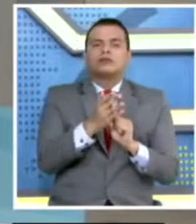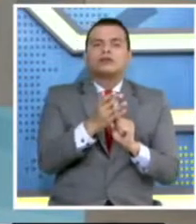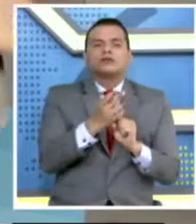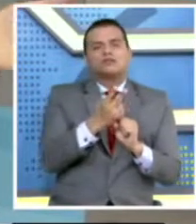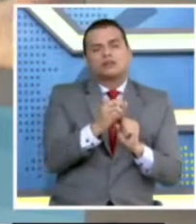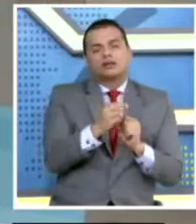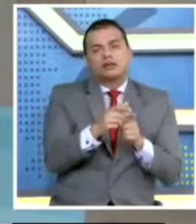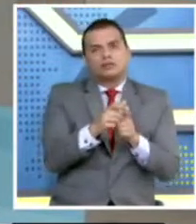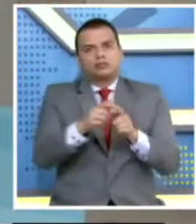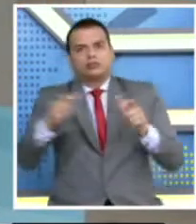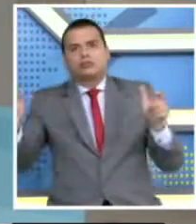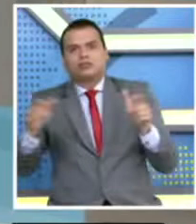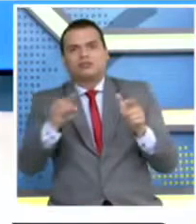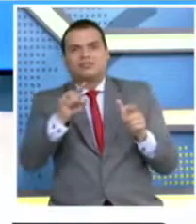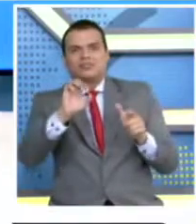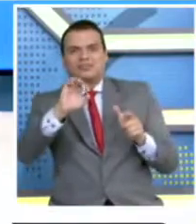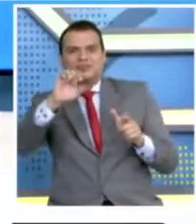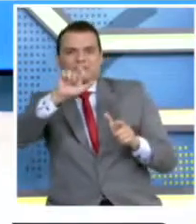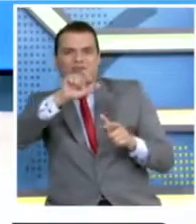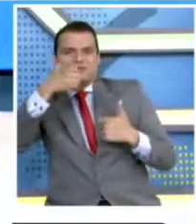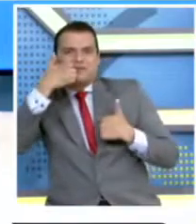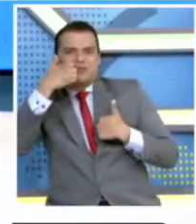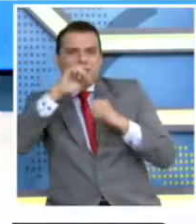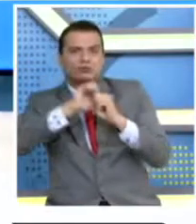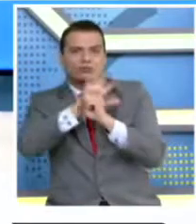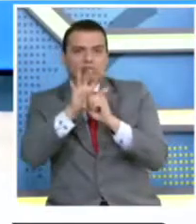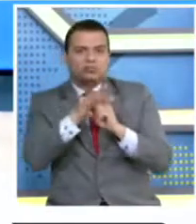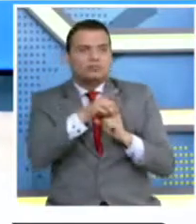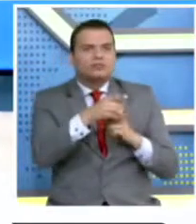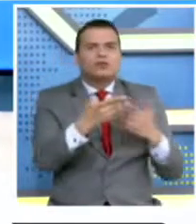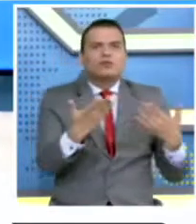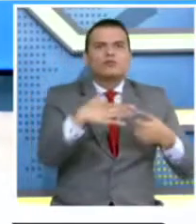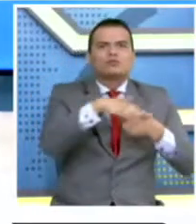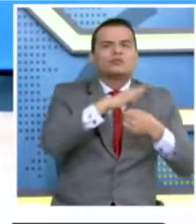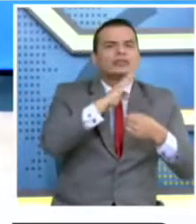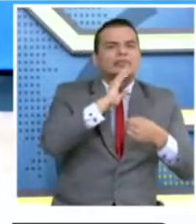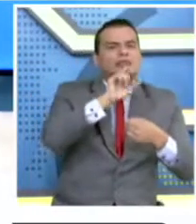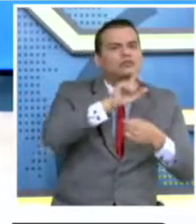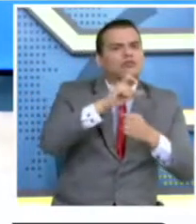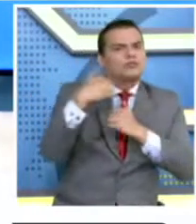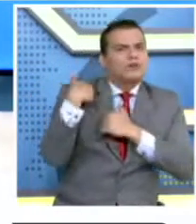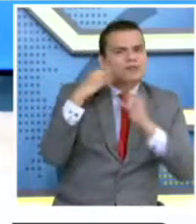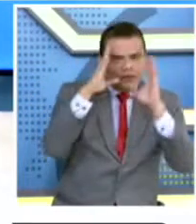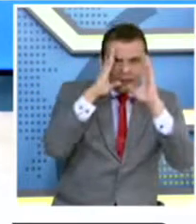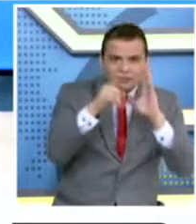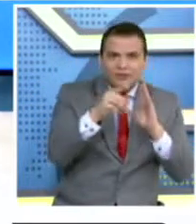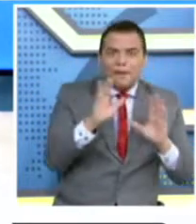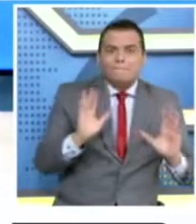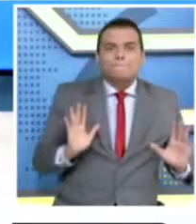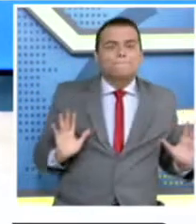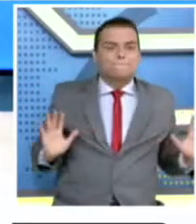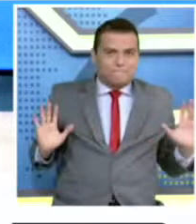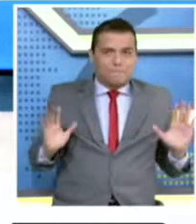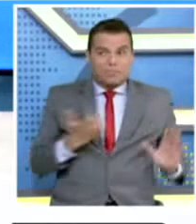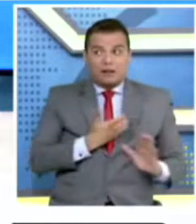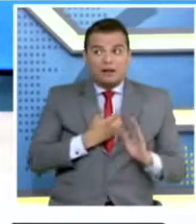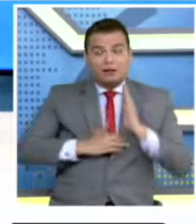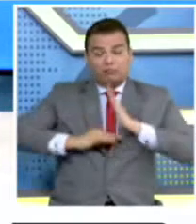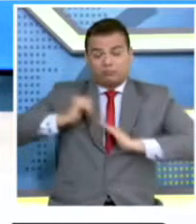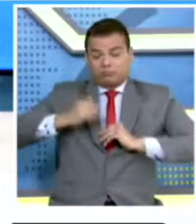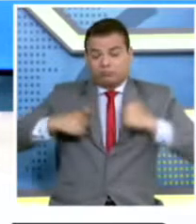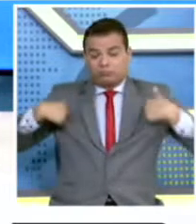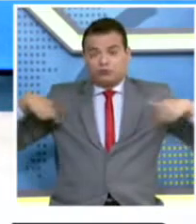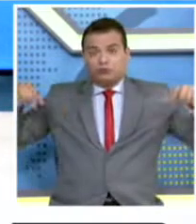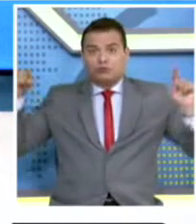días de 20 a 109. A esta hora no existe claridad sobre quién debe atender la emergencia al interior del centro penitenciario. Por un